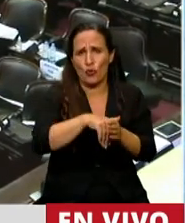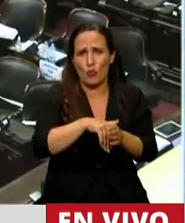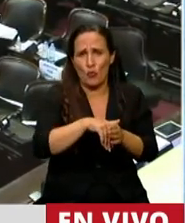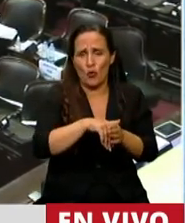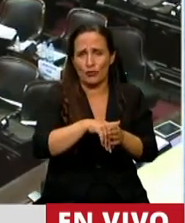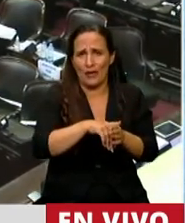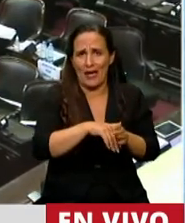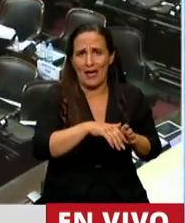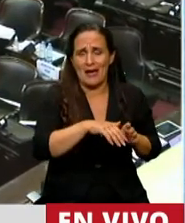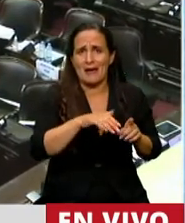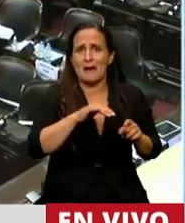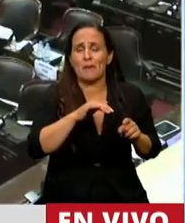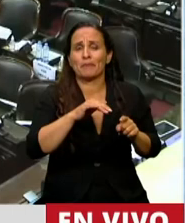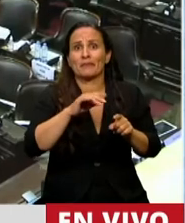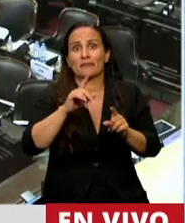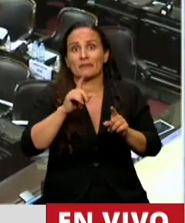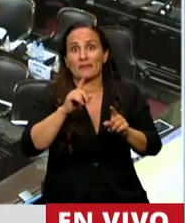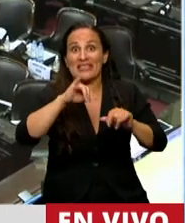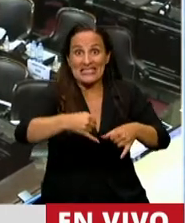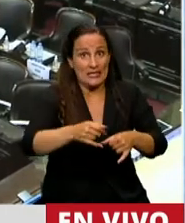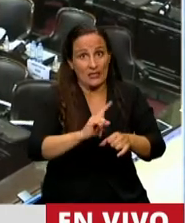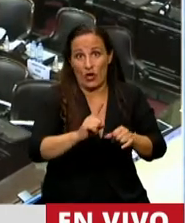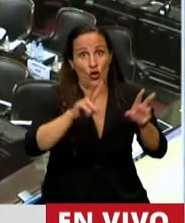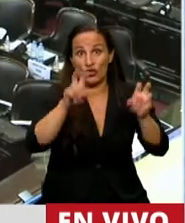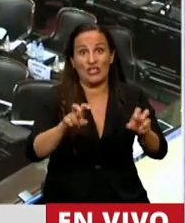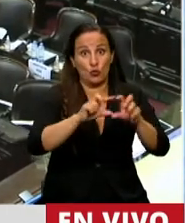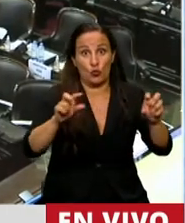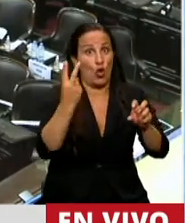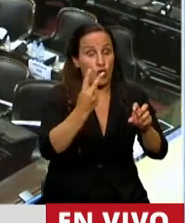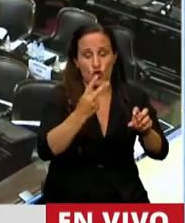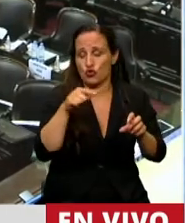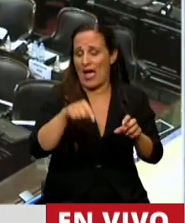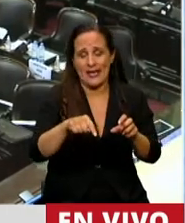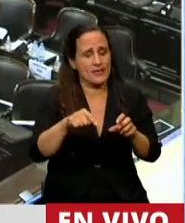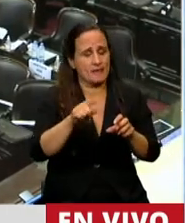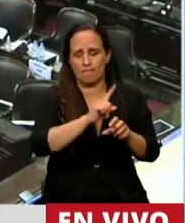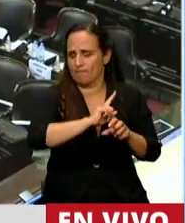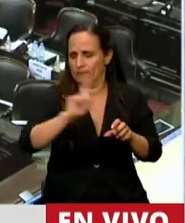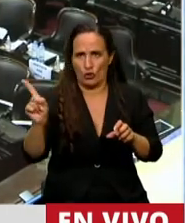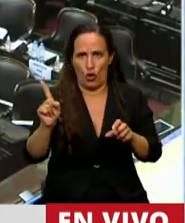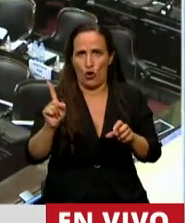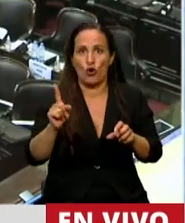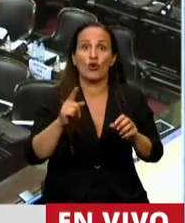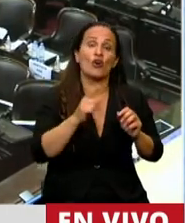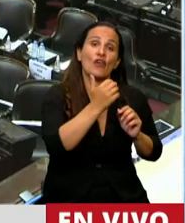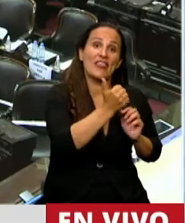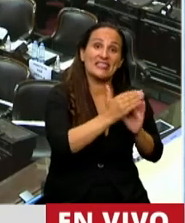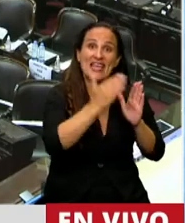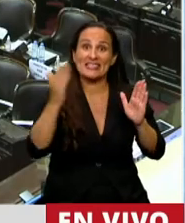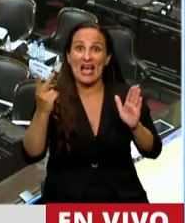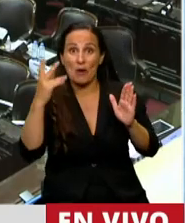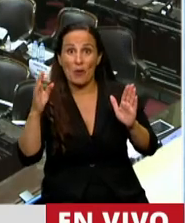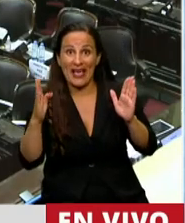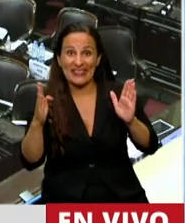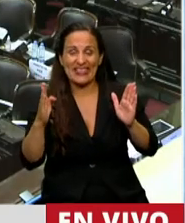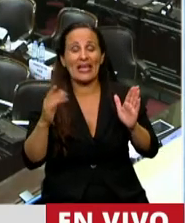ninguna manera vamos a votar a favor del título 2, por eso vamos a pedir con claridad que del artículo 6 al artículo 20